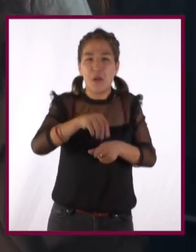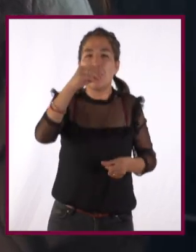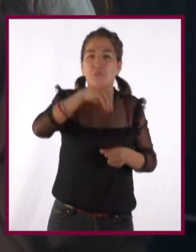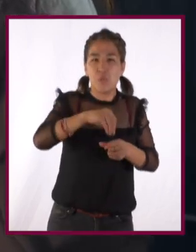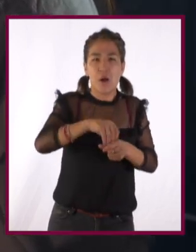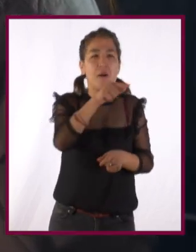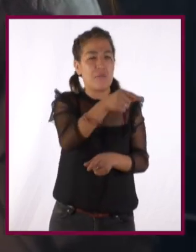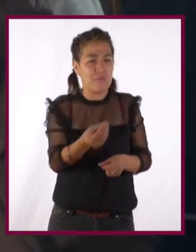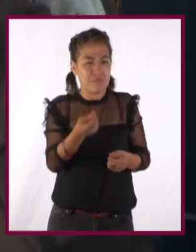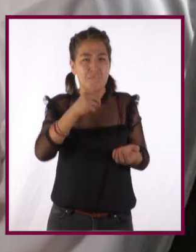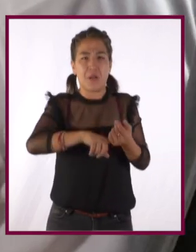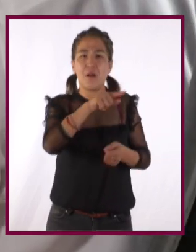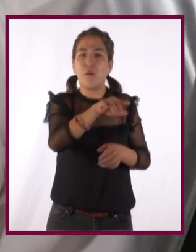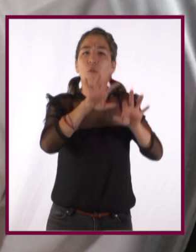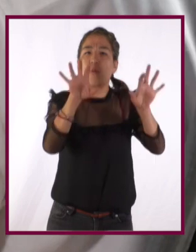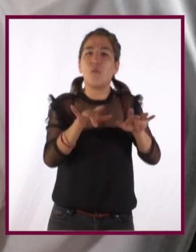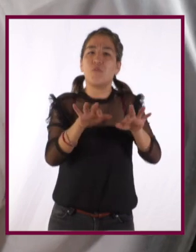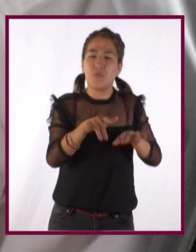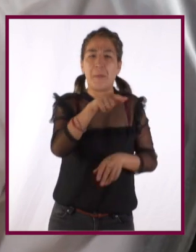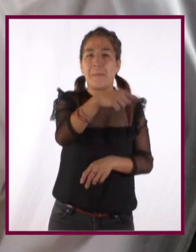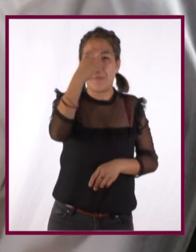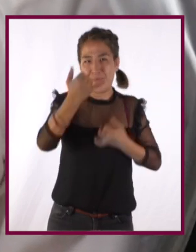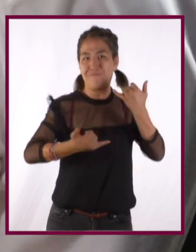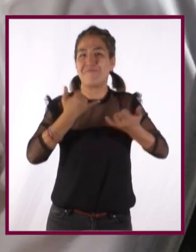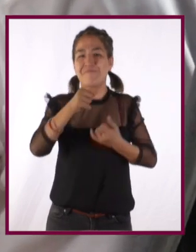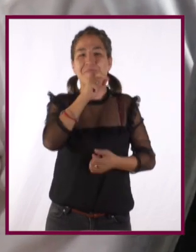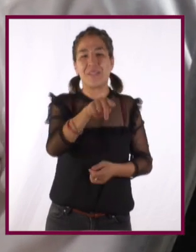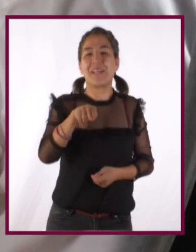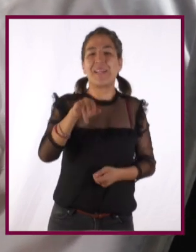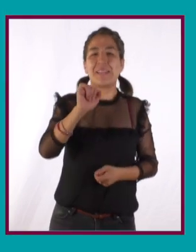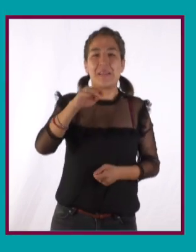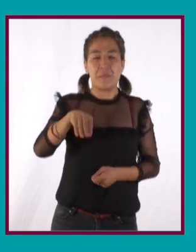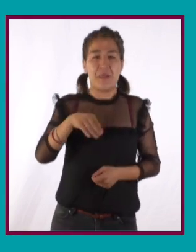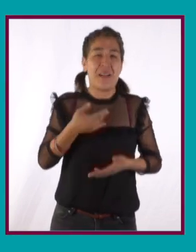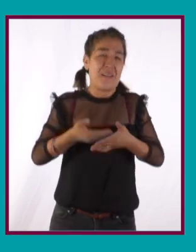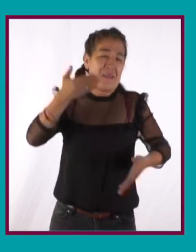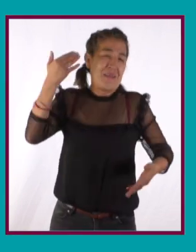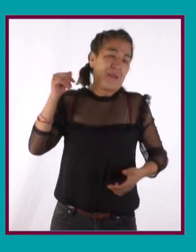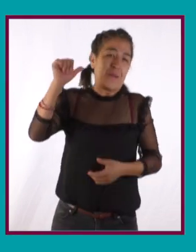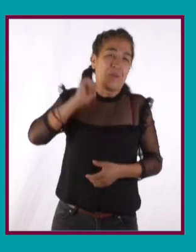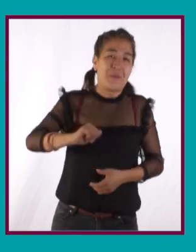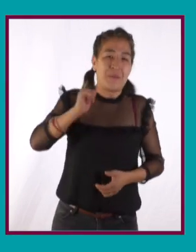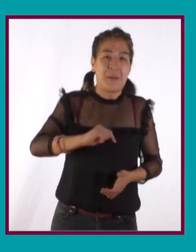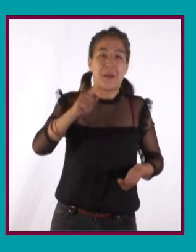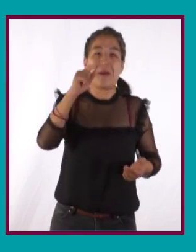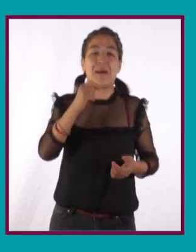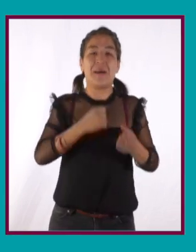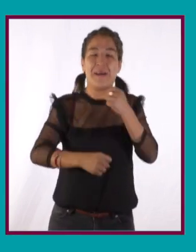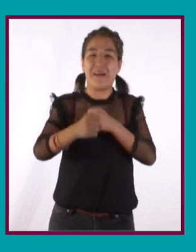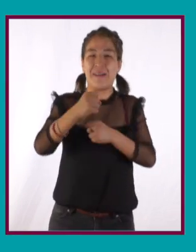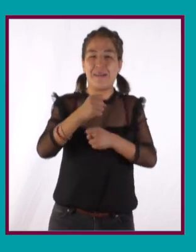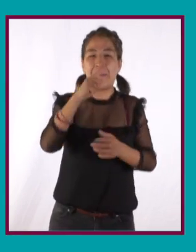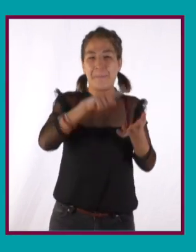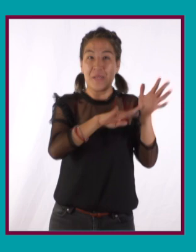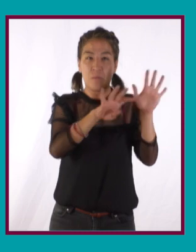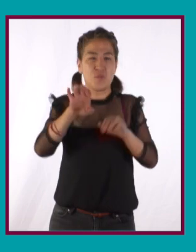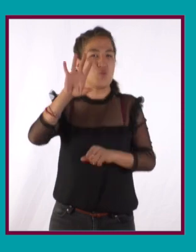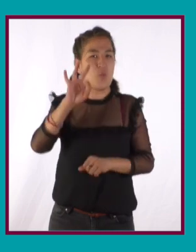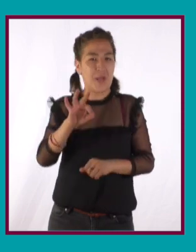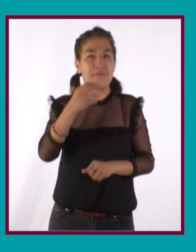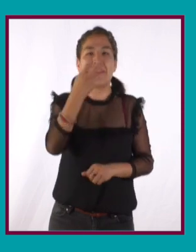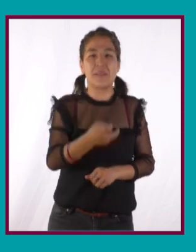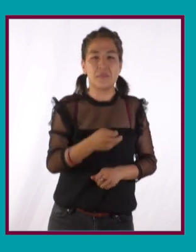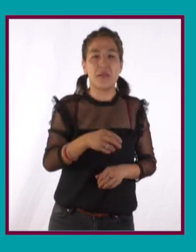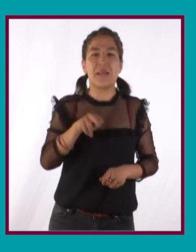ser implementados por computadoras para que ellas jueguen NIM. Al inicio de la década de los años 40 del siglo pasado,